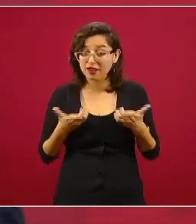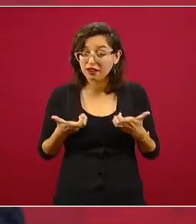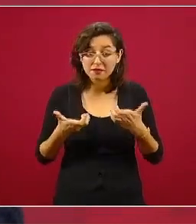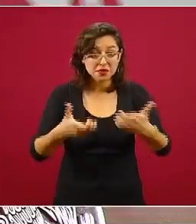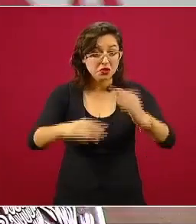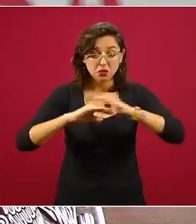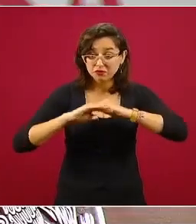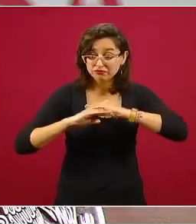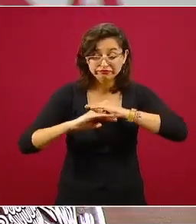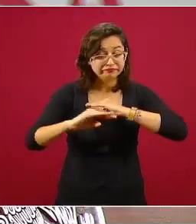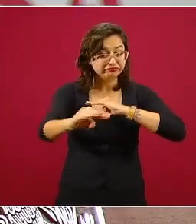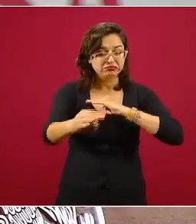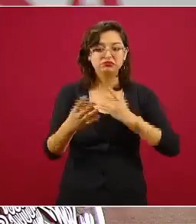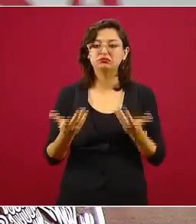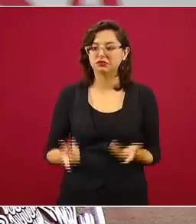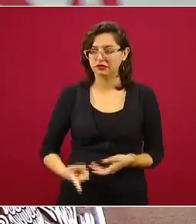pavimentado.